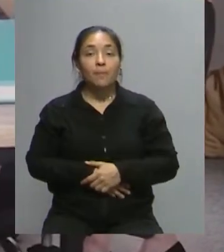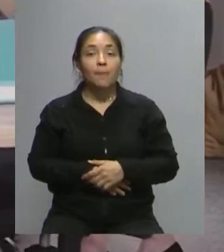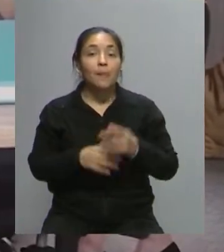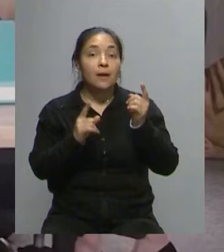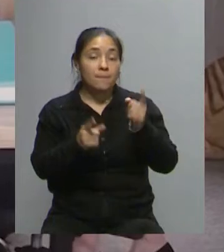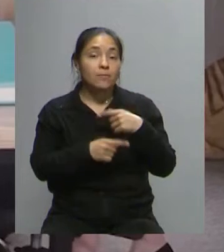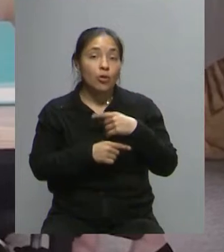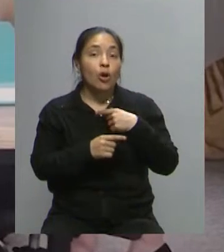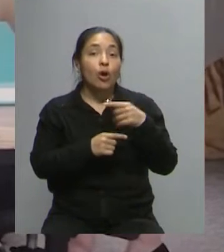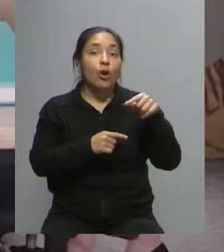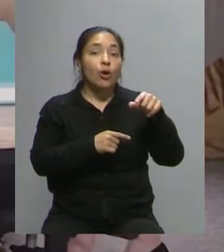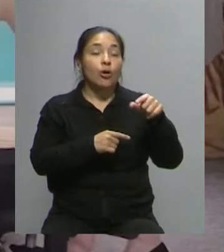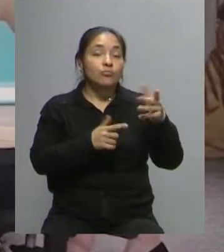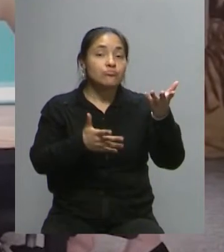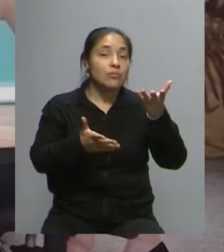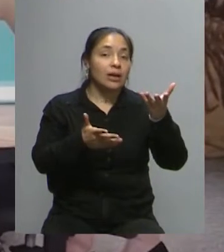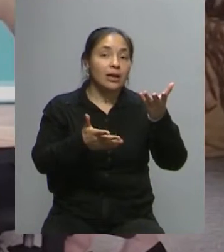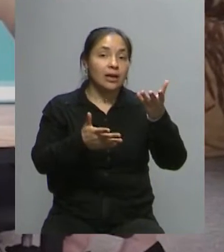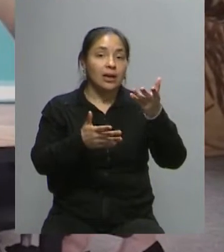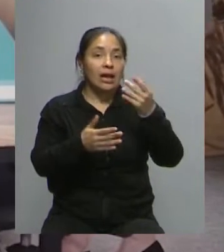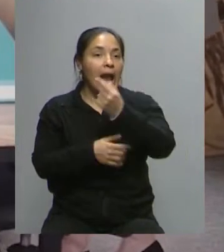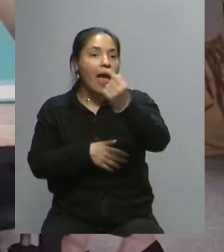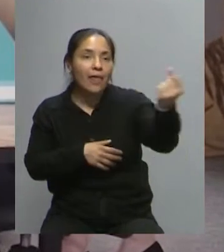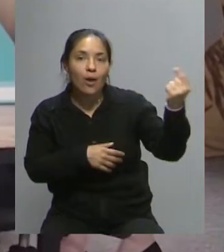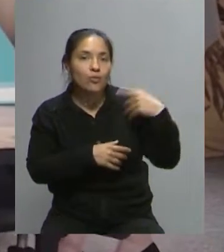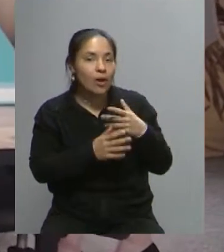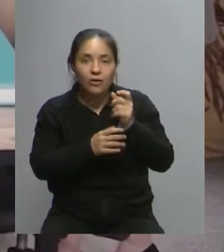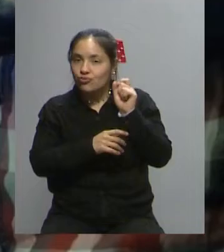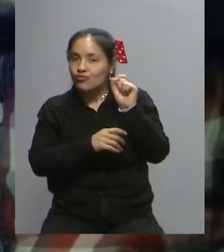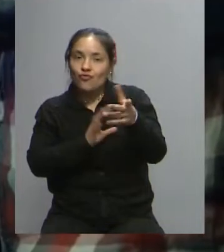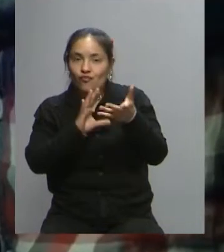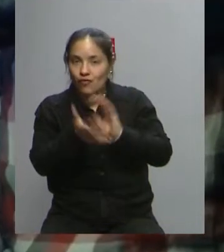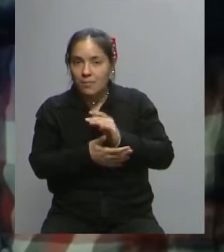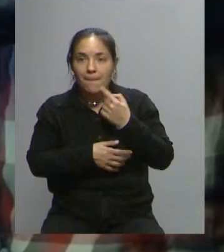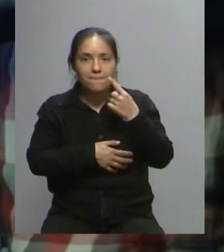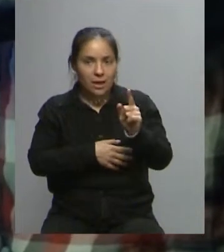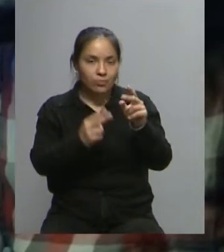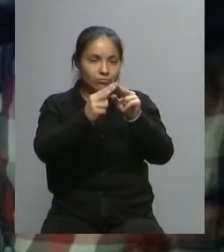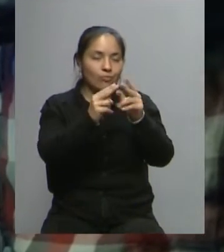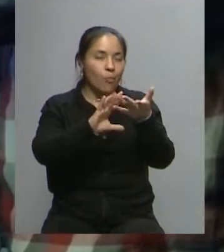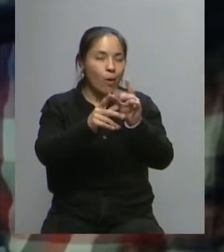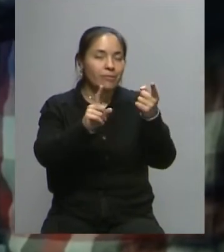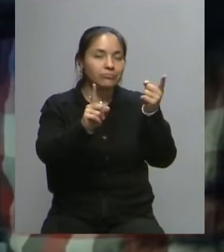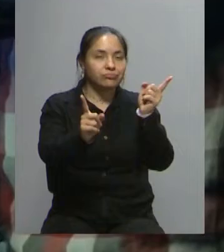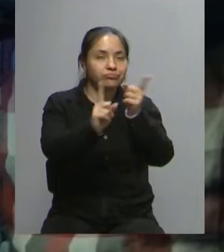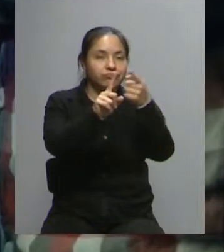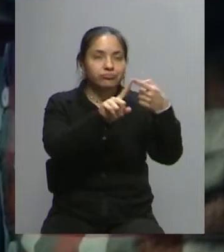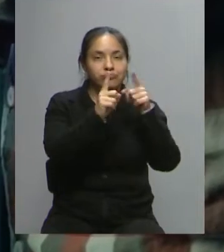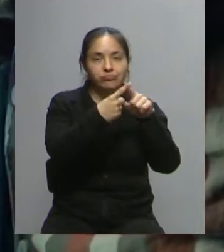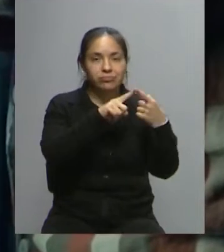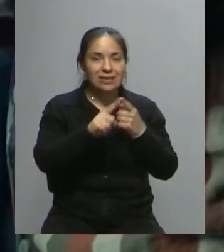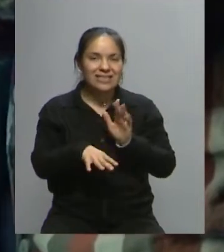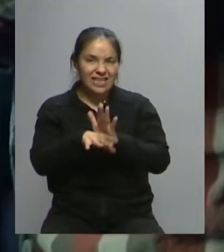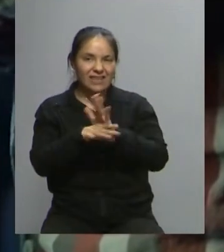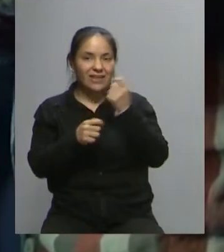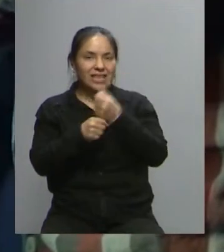En lo interdisciplinario, las disciplinas conservan su esencia, pero están dispuestas a tender puente entre ellas. Es como un trabajo colaborativo, digo, se